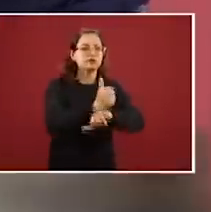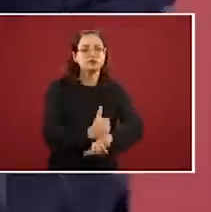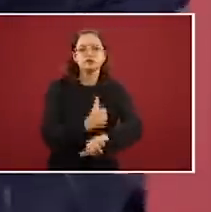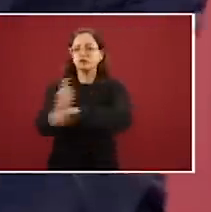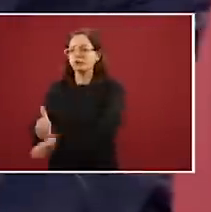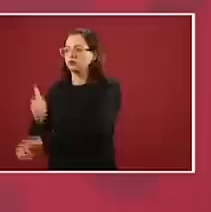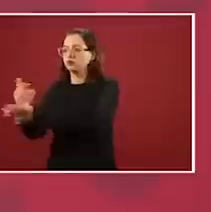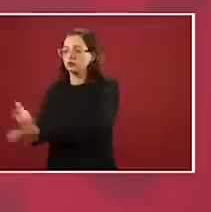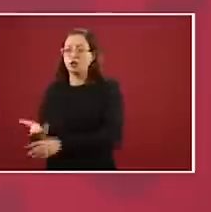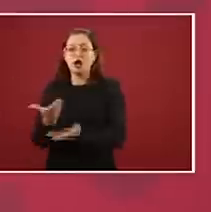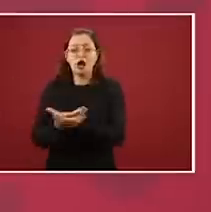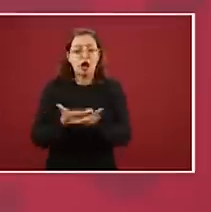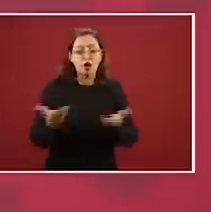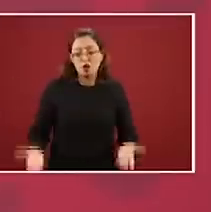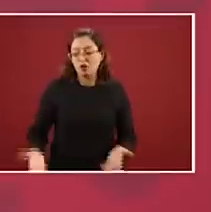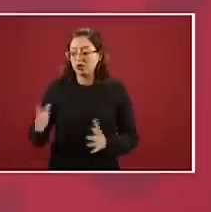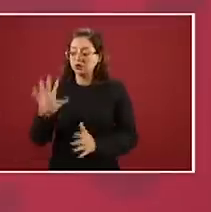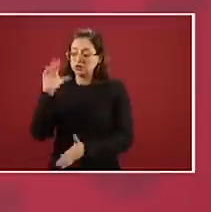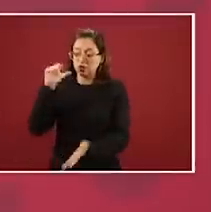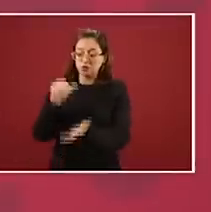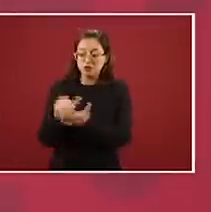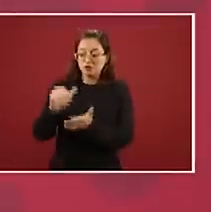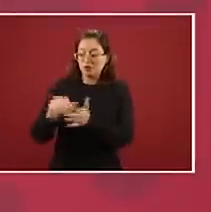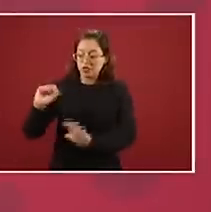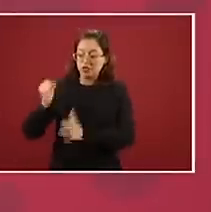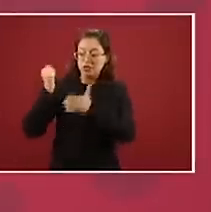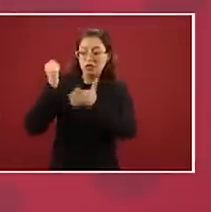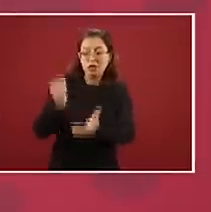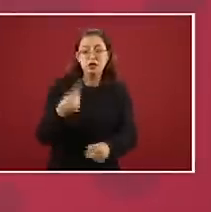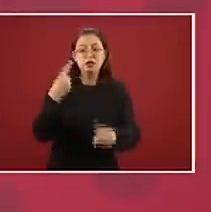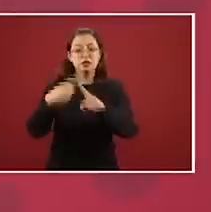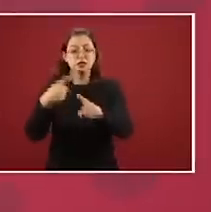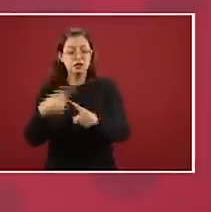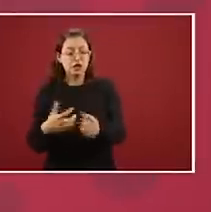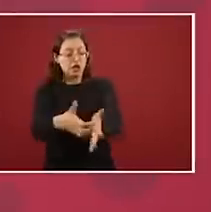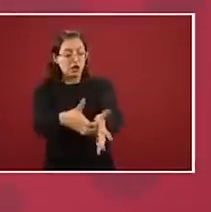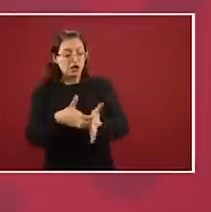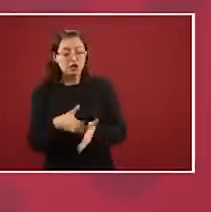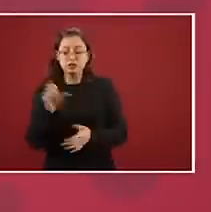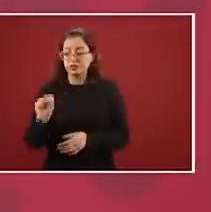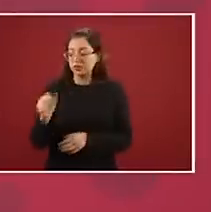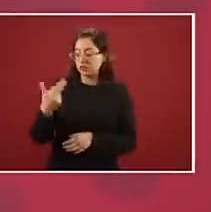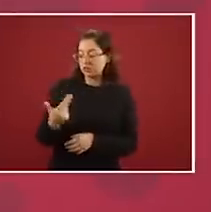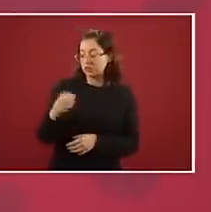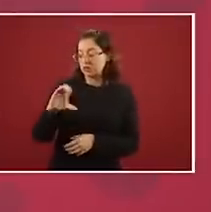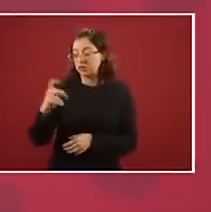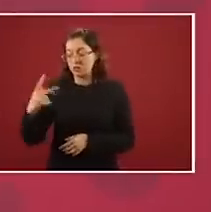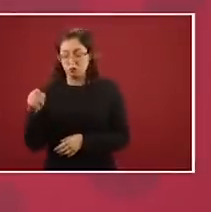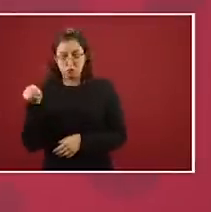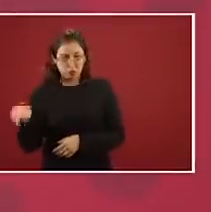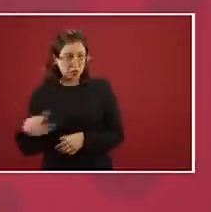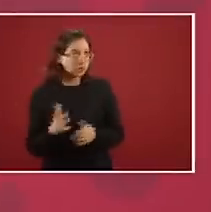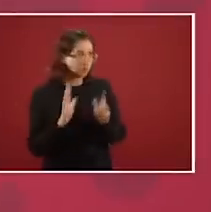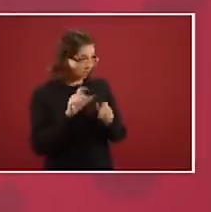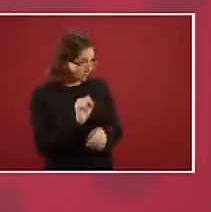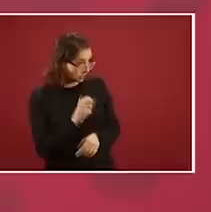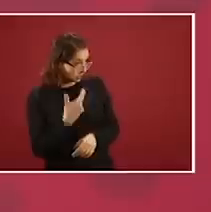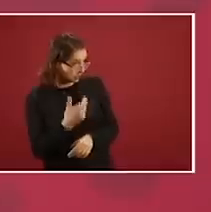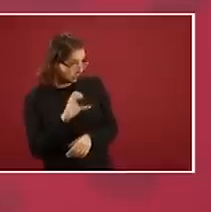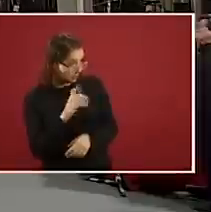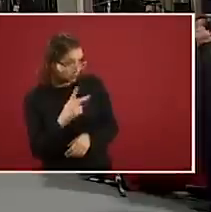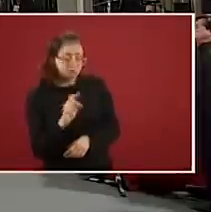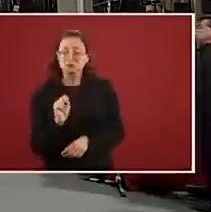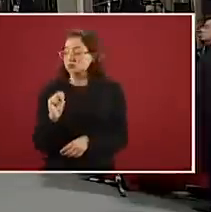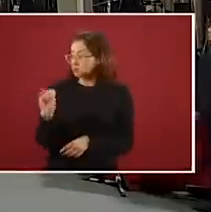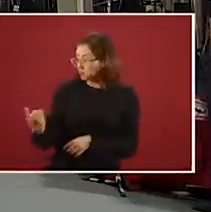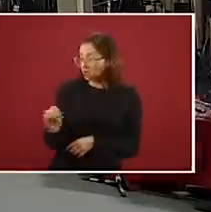dinero? Son ahorros. Es la Secretaría de Hacienda. ¿La Secretaría de Hacienda? Sí. Ya están etiquetados para este año. Ya está,